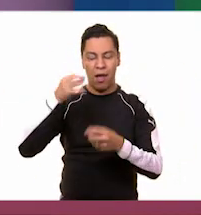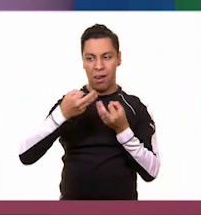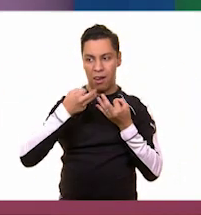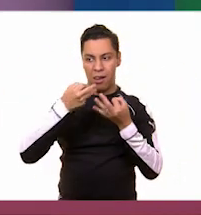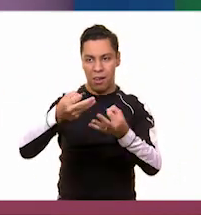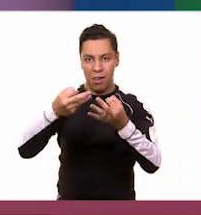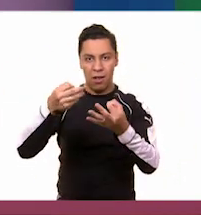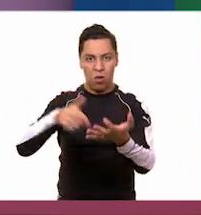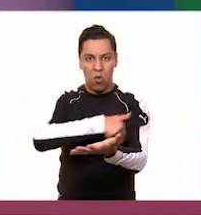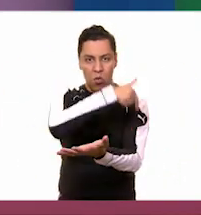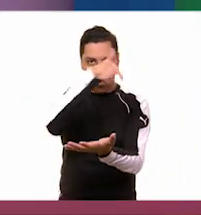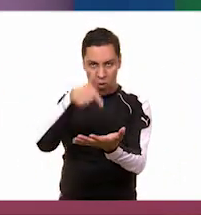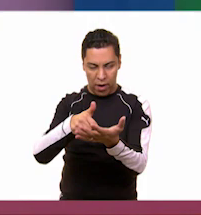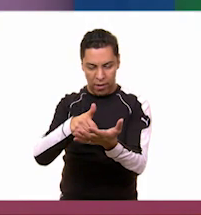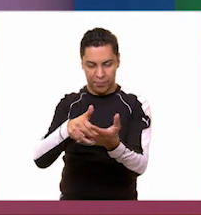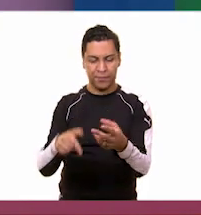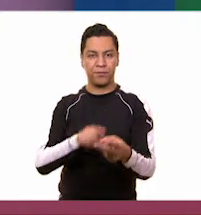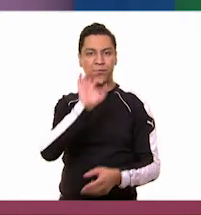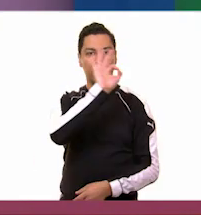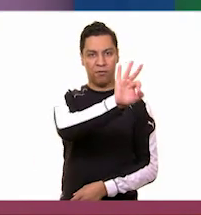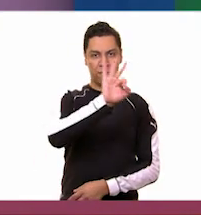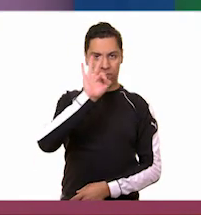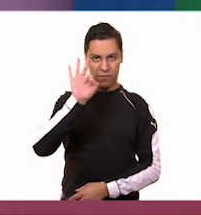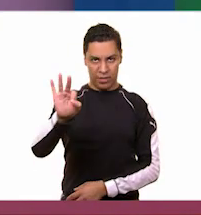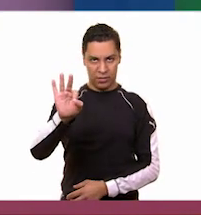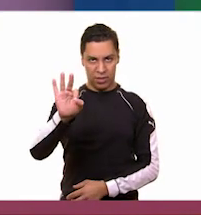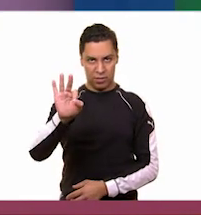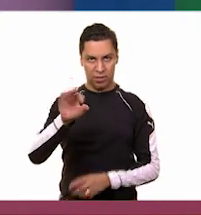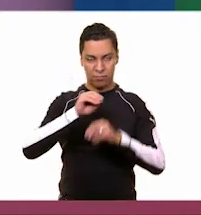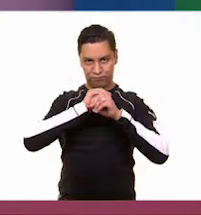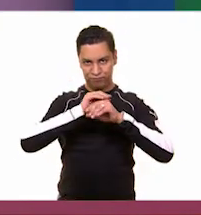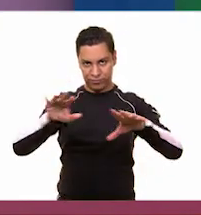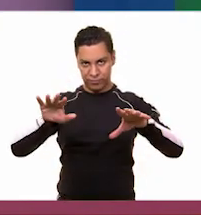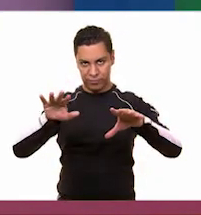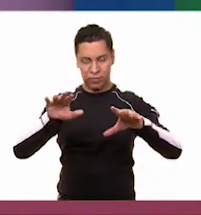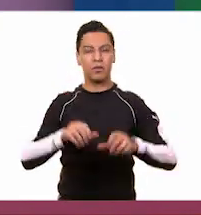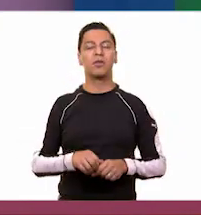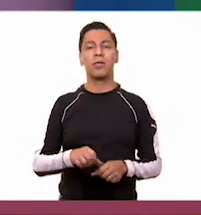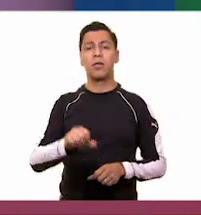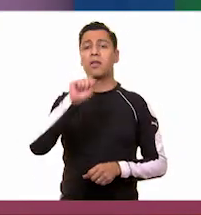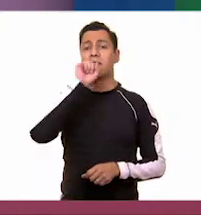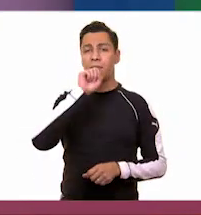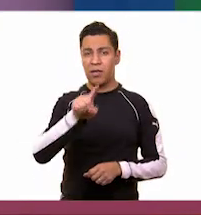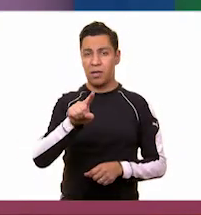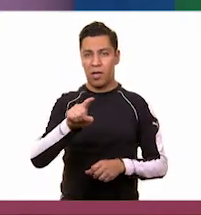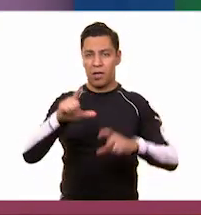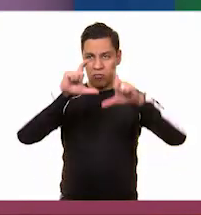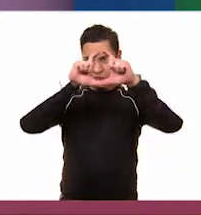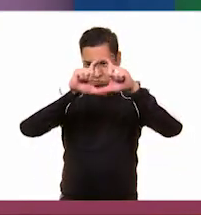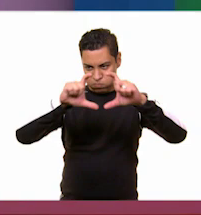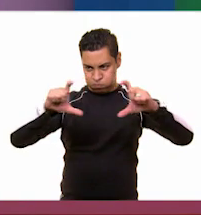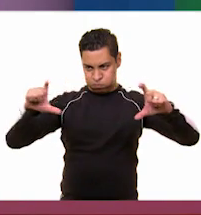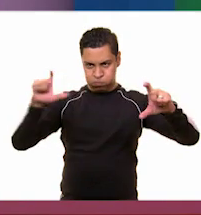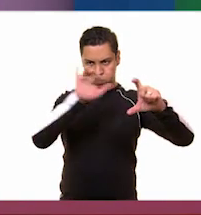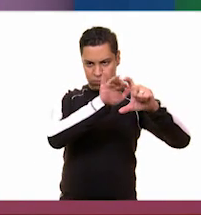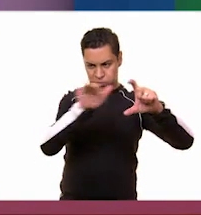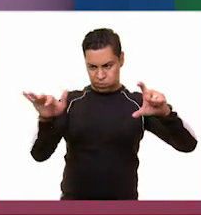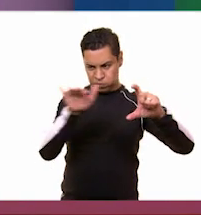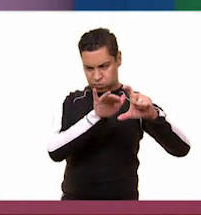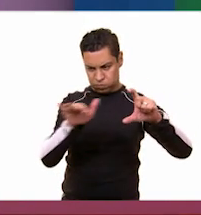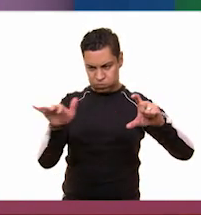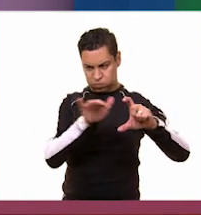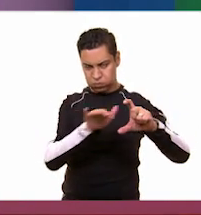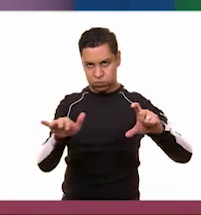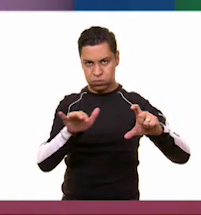el lugar, la fecha en que se publica la noticia. Y también contiene el cuerpo de la nota, que es donde